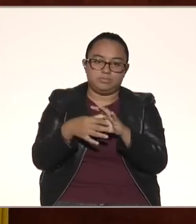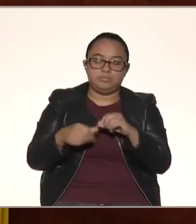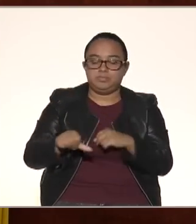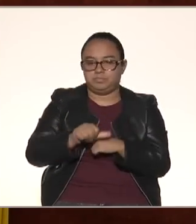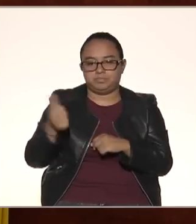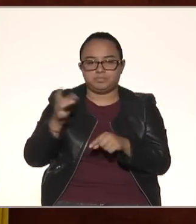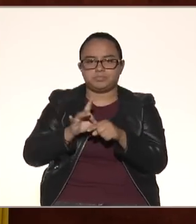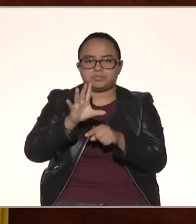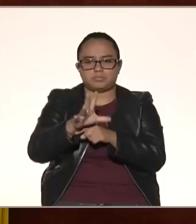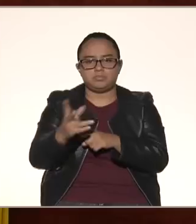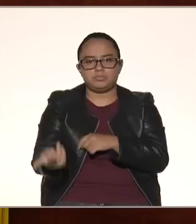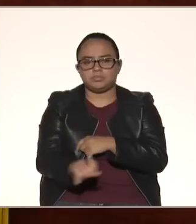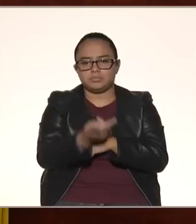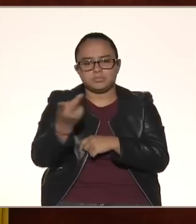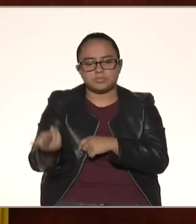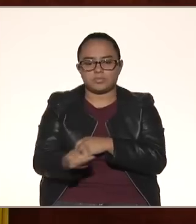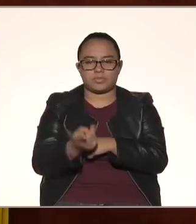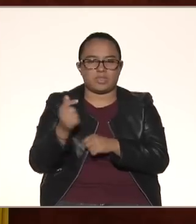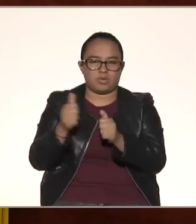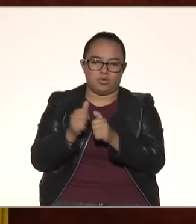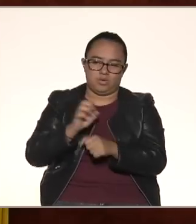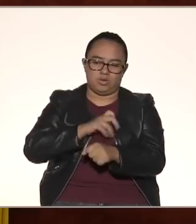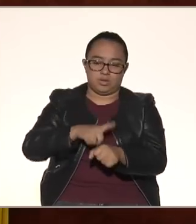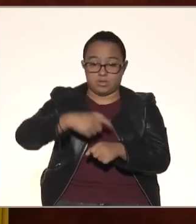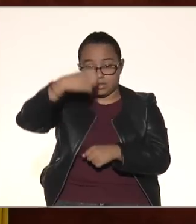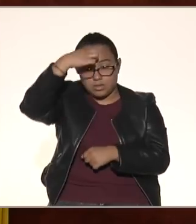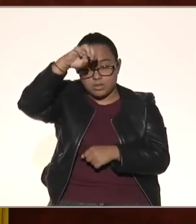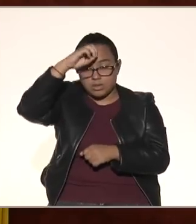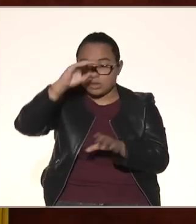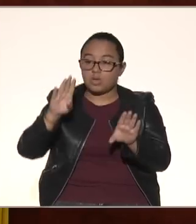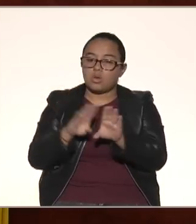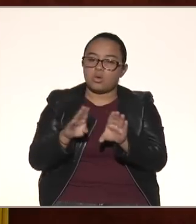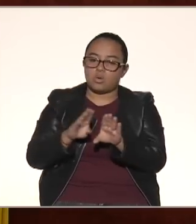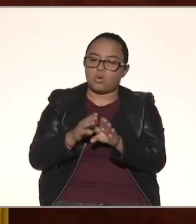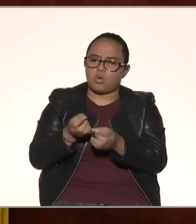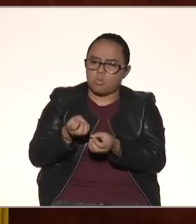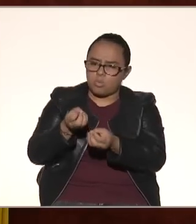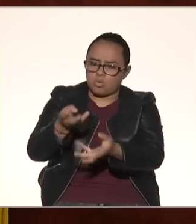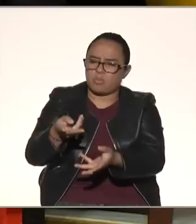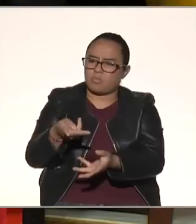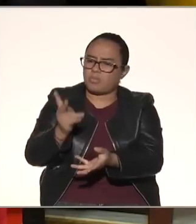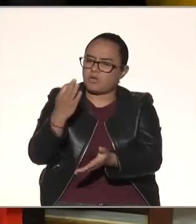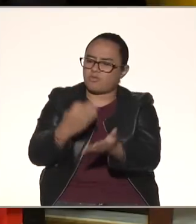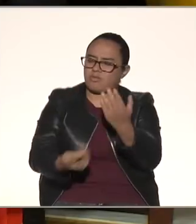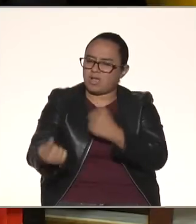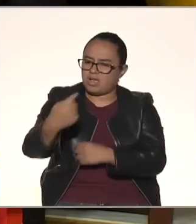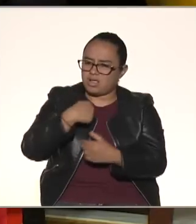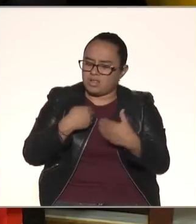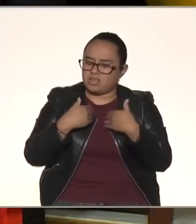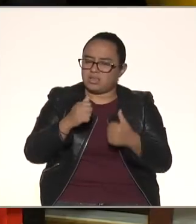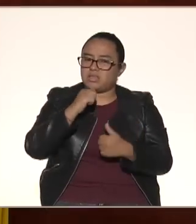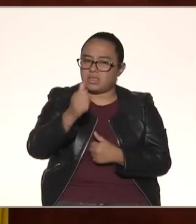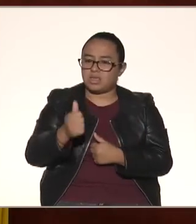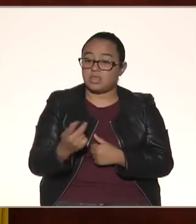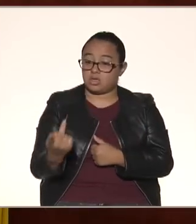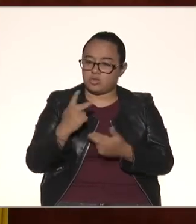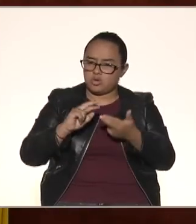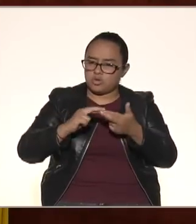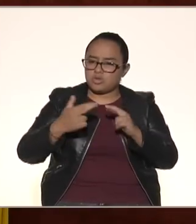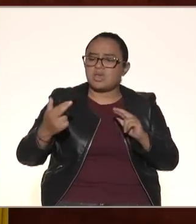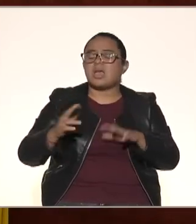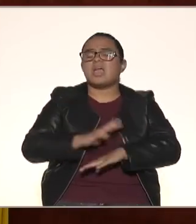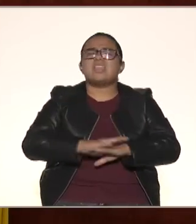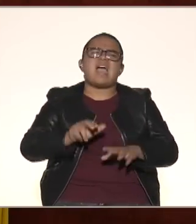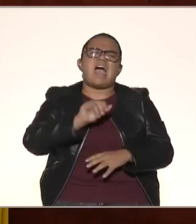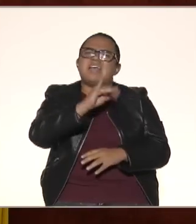Edmundo tiene una pregunta para nuestros especialistas. ¿Cómo puedo dar si me siento incomprendido? De pronto en la relación todo ya se da